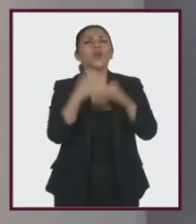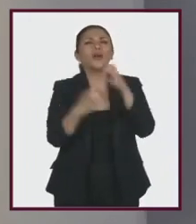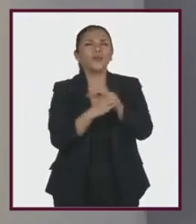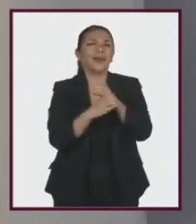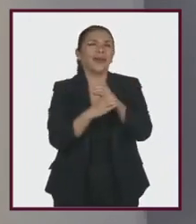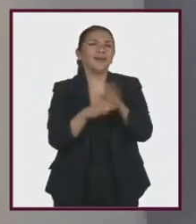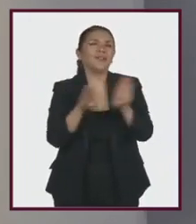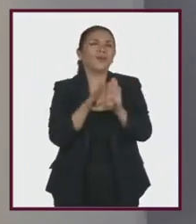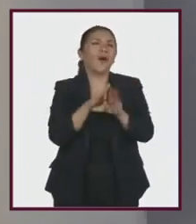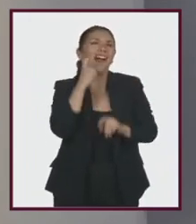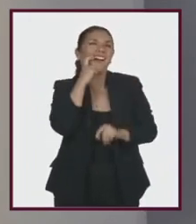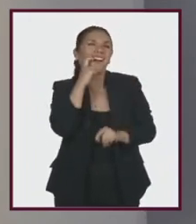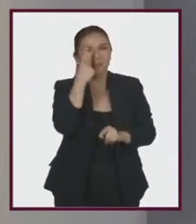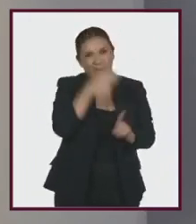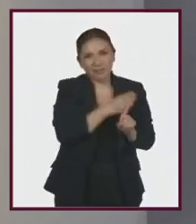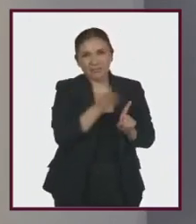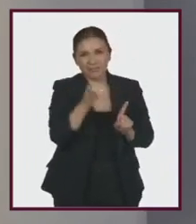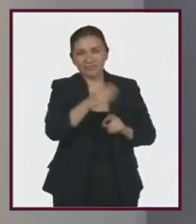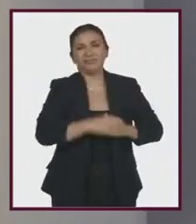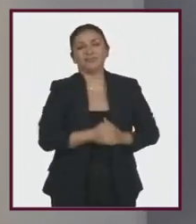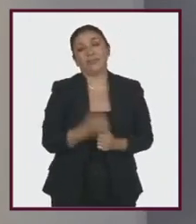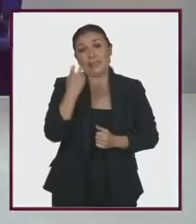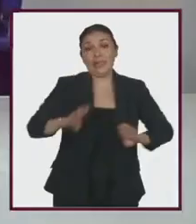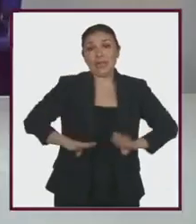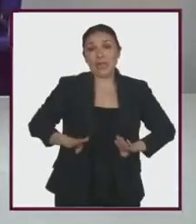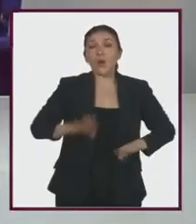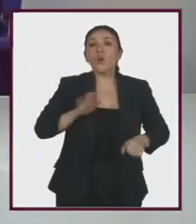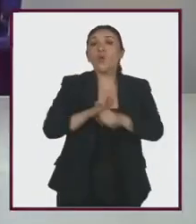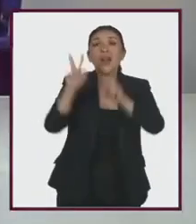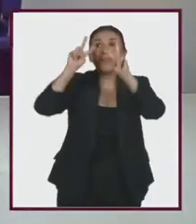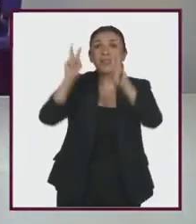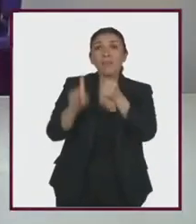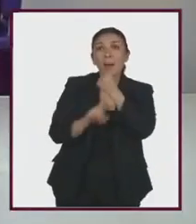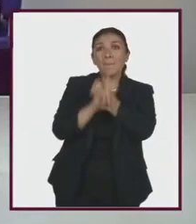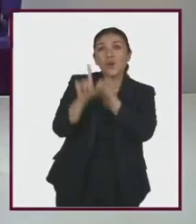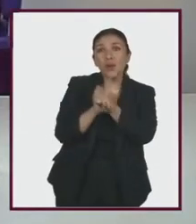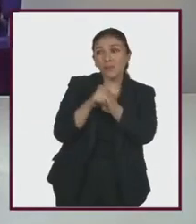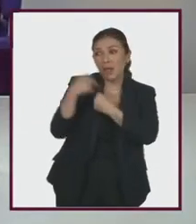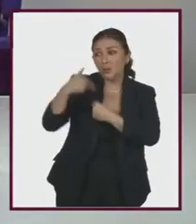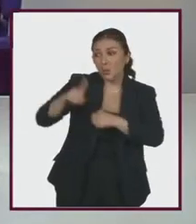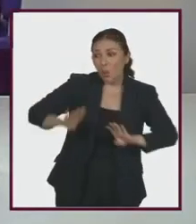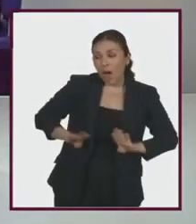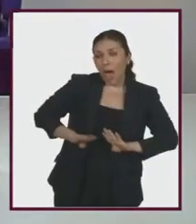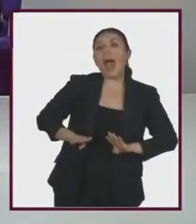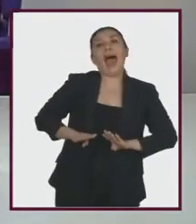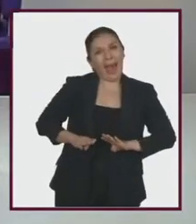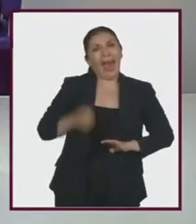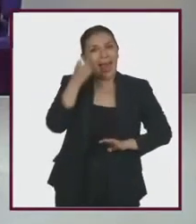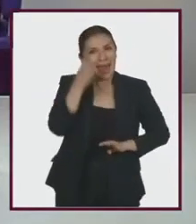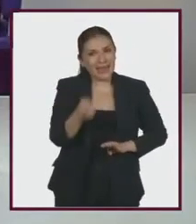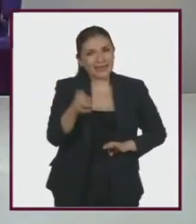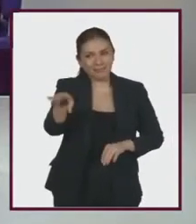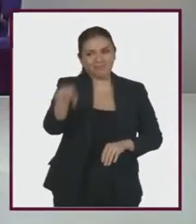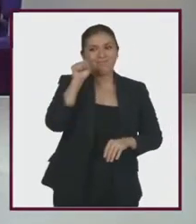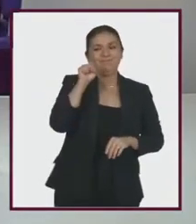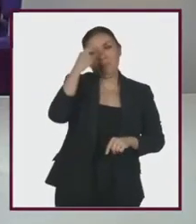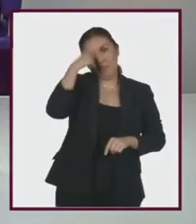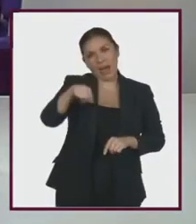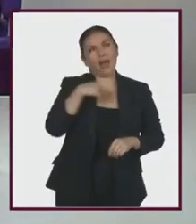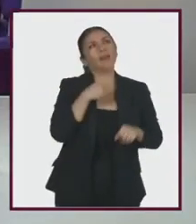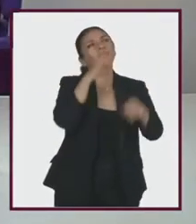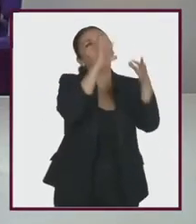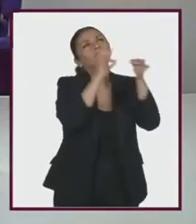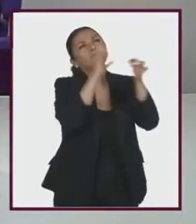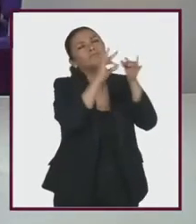se enfrentan, sí, entonces, claro. La conducta problemática que está generando eso, partamos de ahí y veamos qué se puede